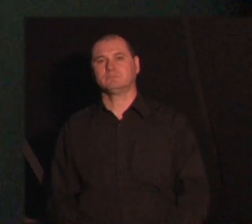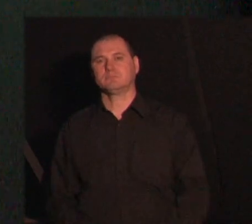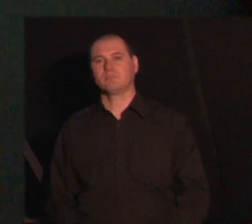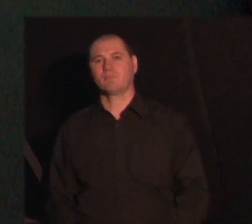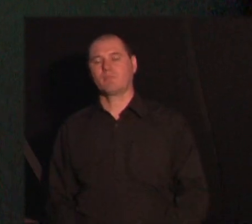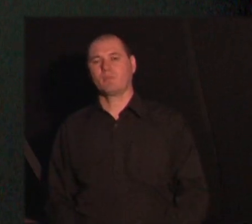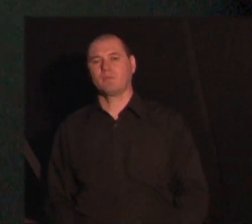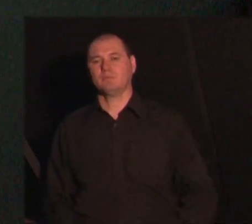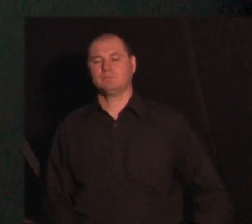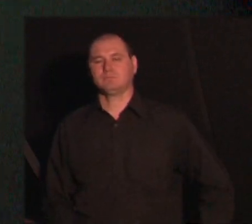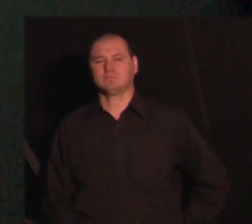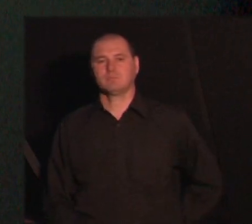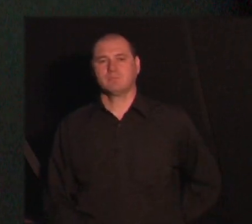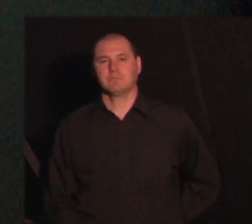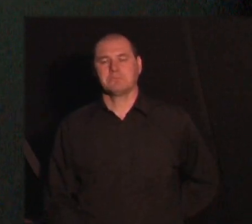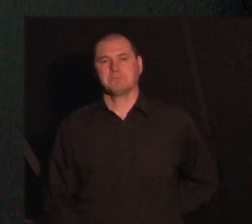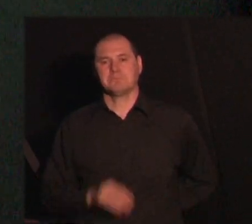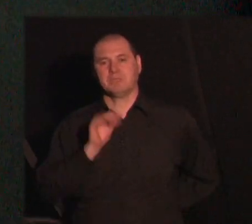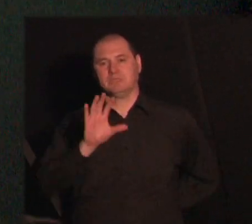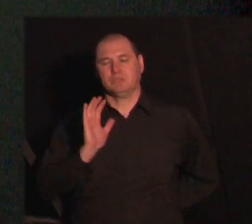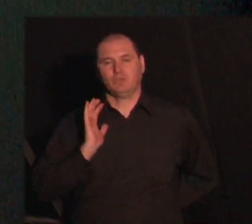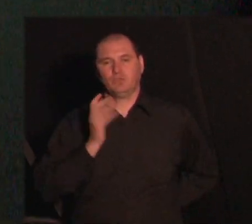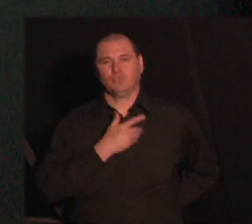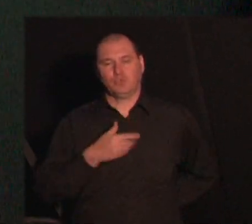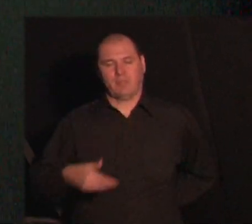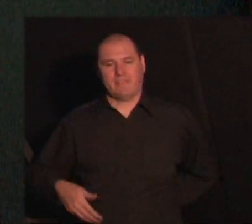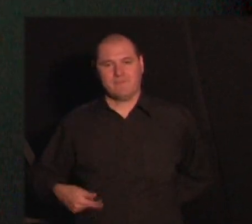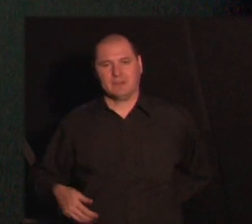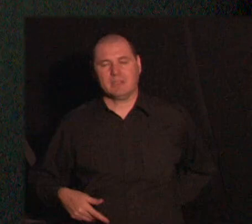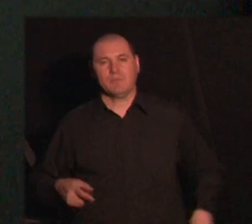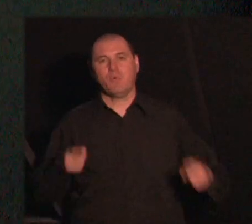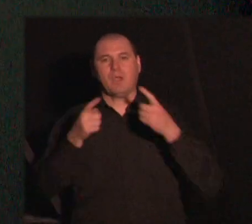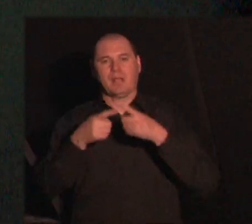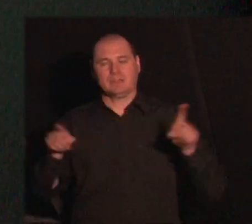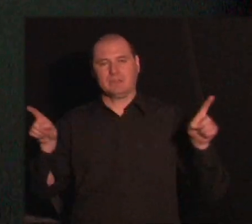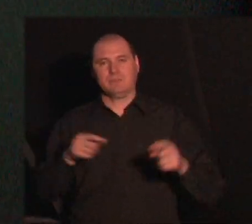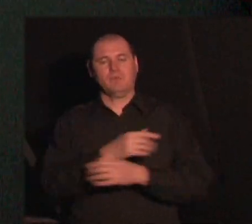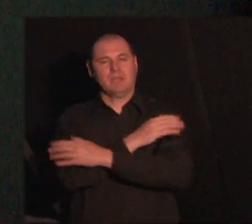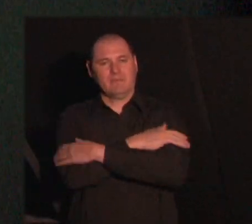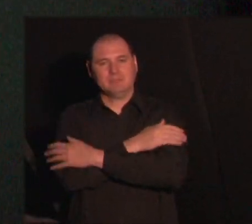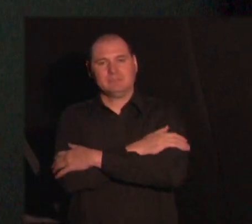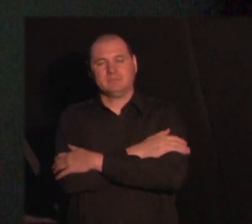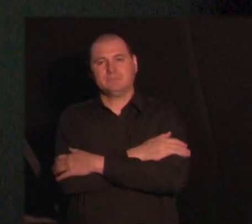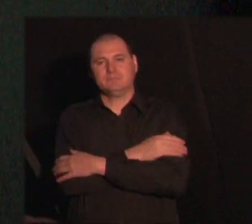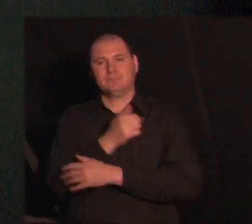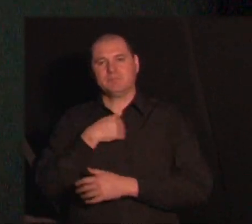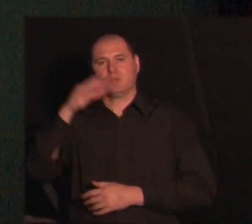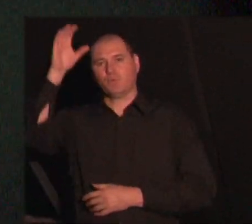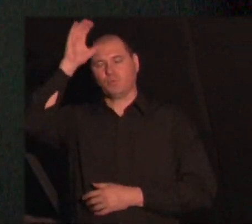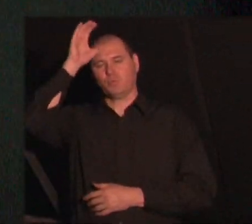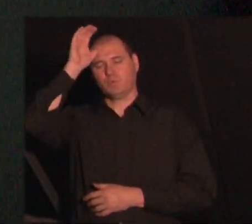pero nos divertíamos, cantábamos, hablábamos, nos abrazaba siempre, porque mi